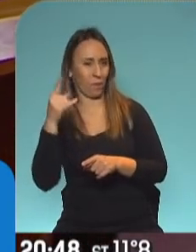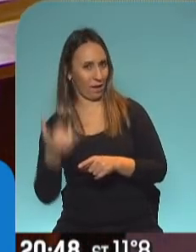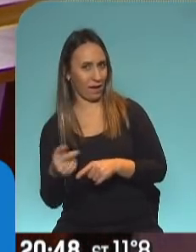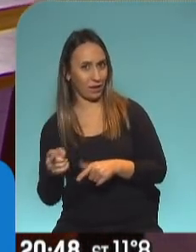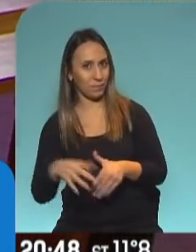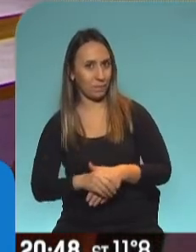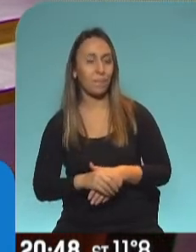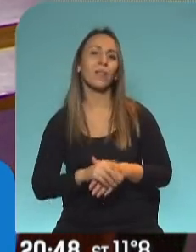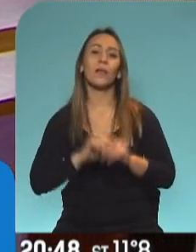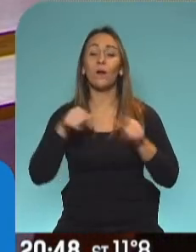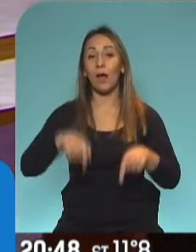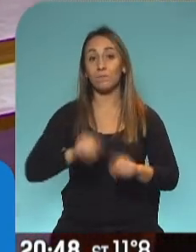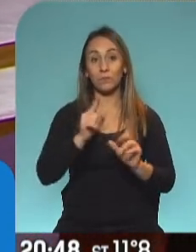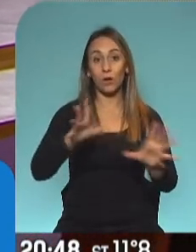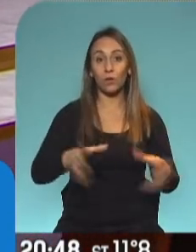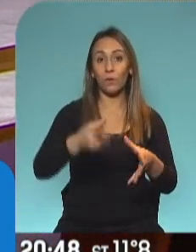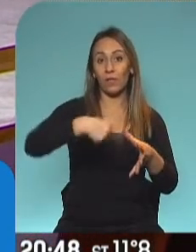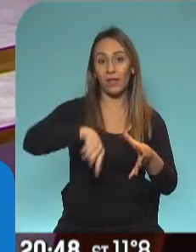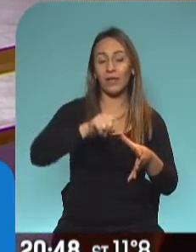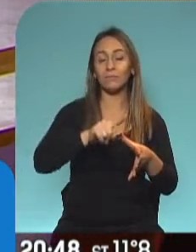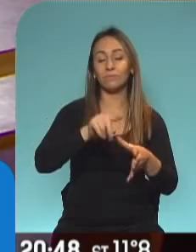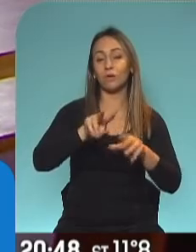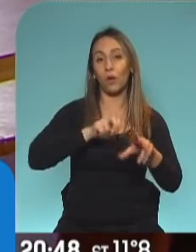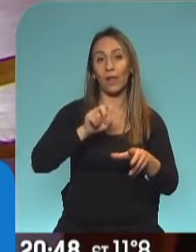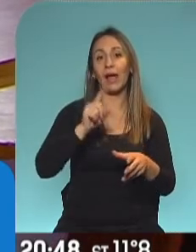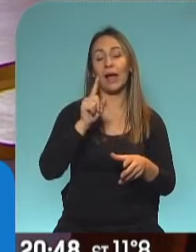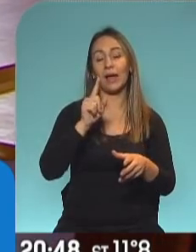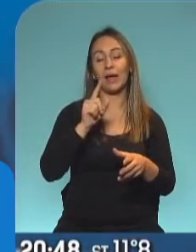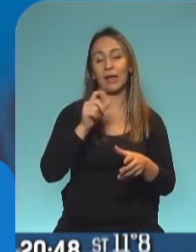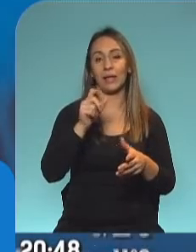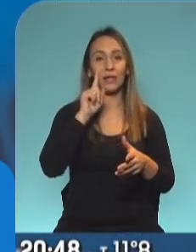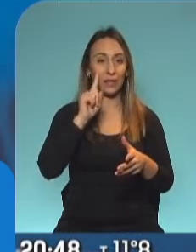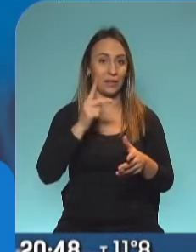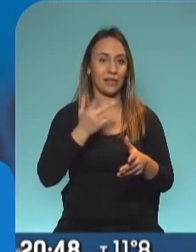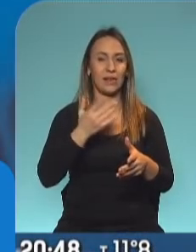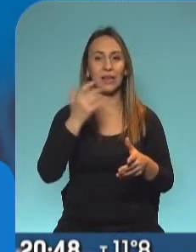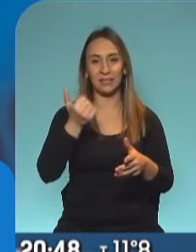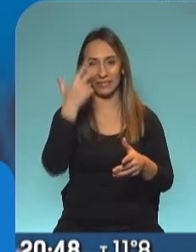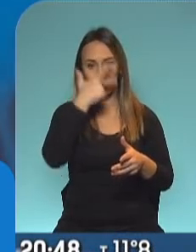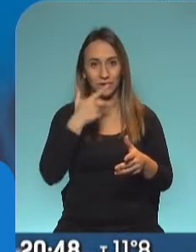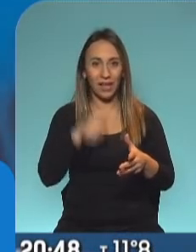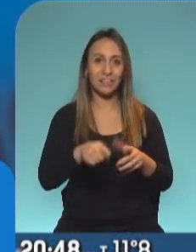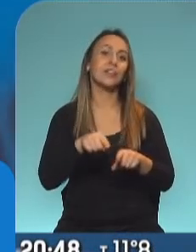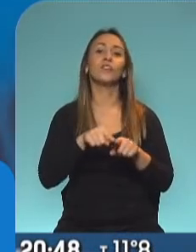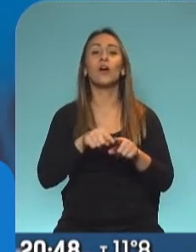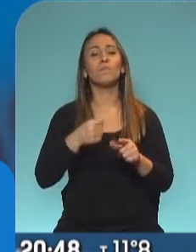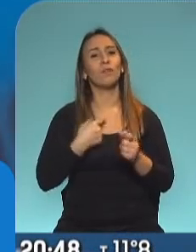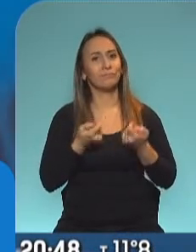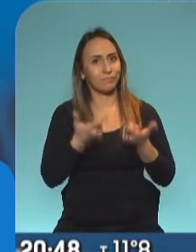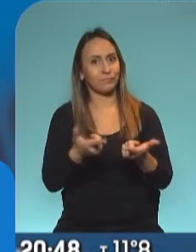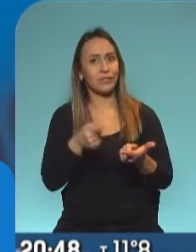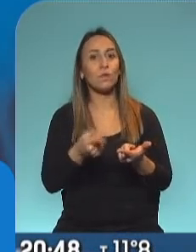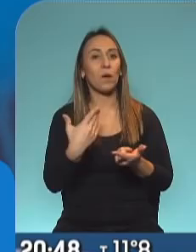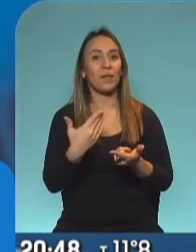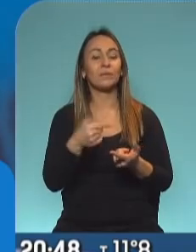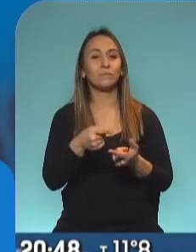que tienen el ingreso familiar de emergencia, de los que tienen asignado ese derecho, puedan validar su cuenta de CBU en la página de ANSES, y a partir